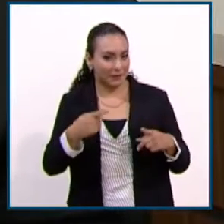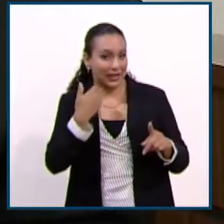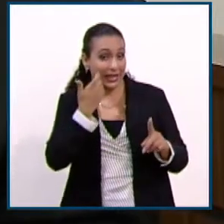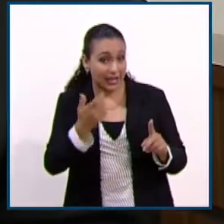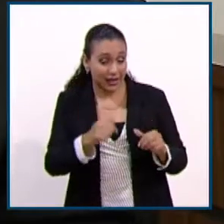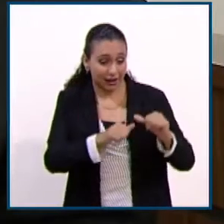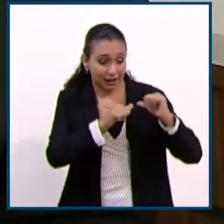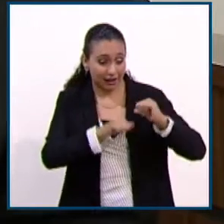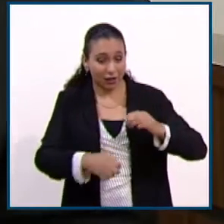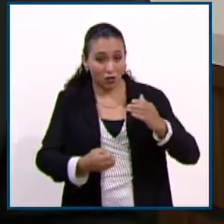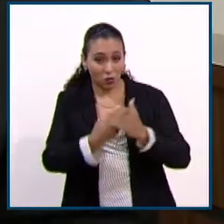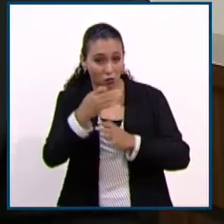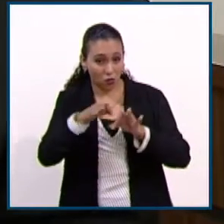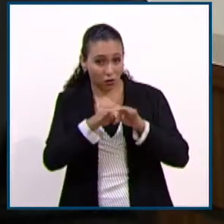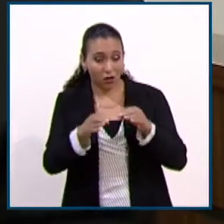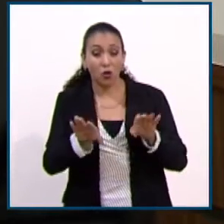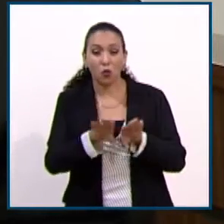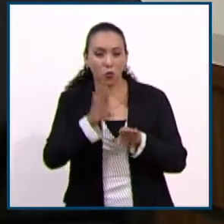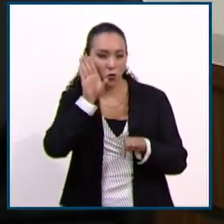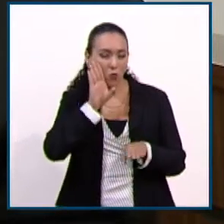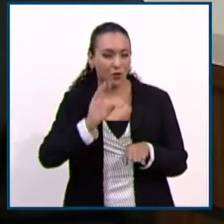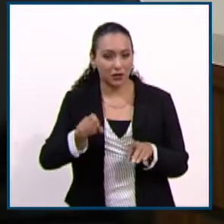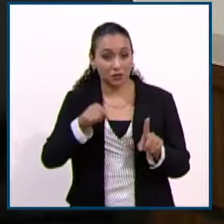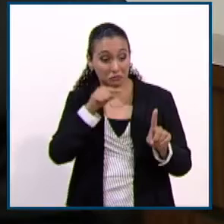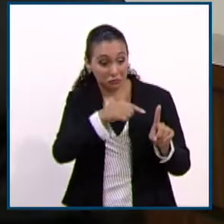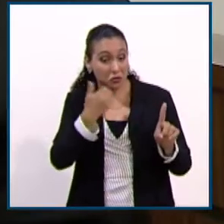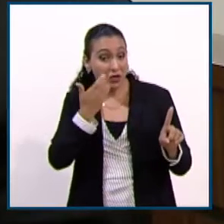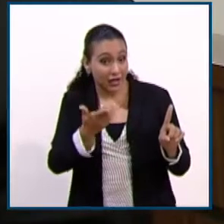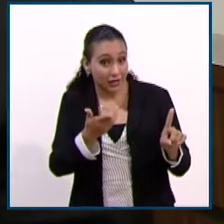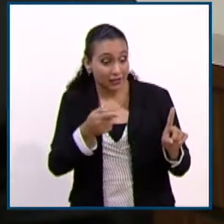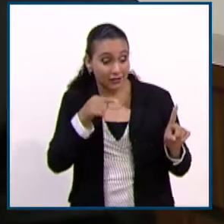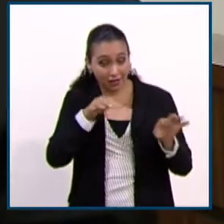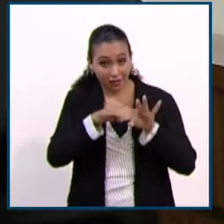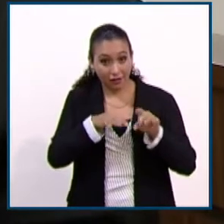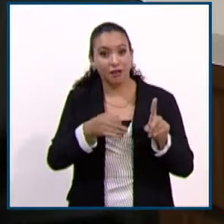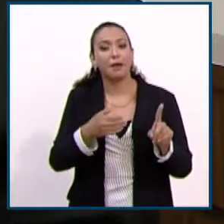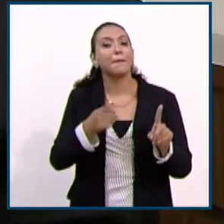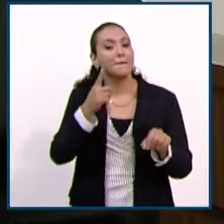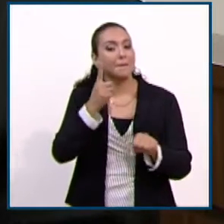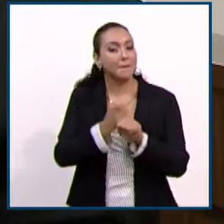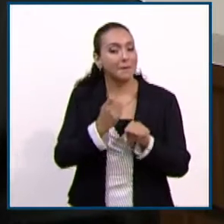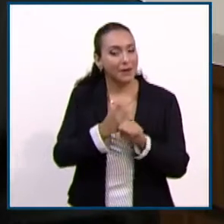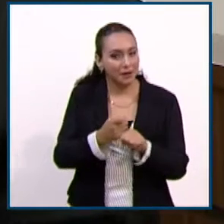antes. Durante el cargo, y yo te diría que aún al concluir el cargo.